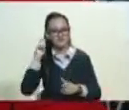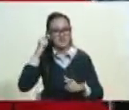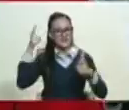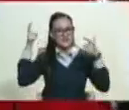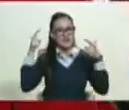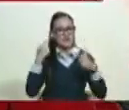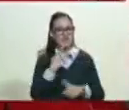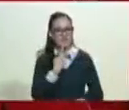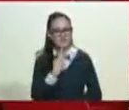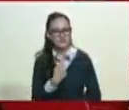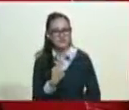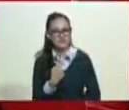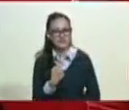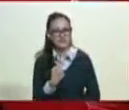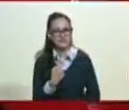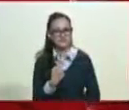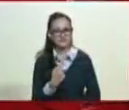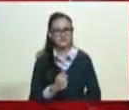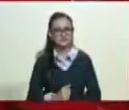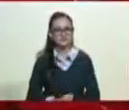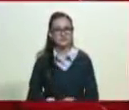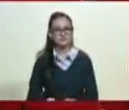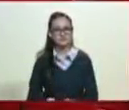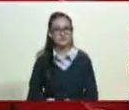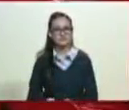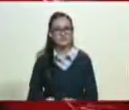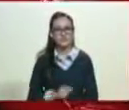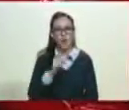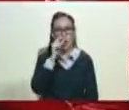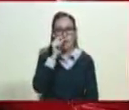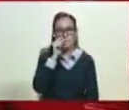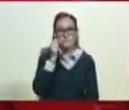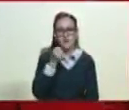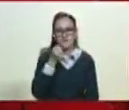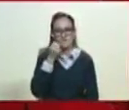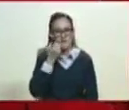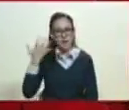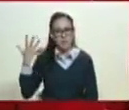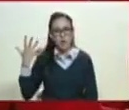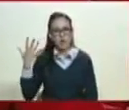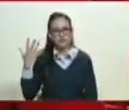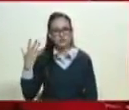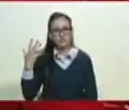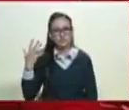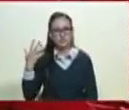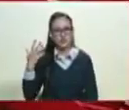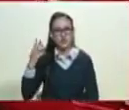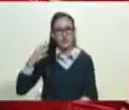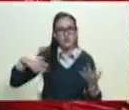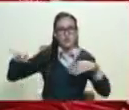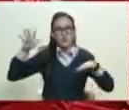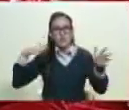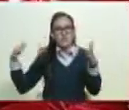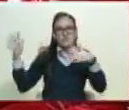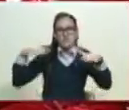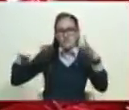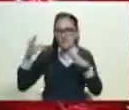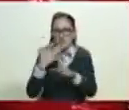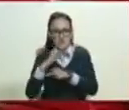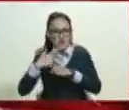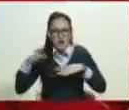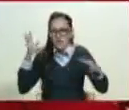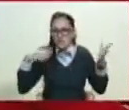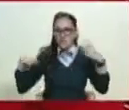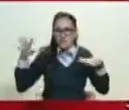comandante Hugo Chávez, citando a un dramaturgo inglés: sopla tempestad, sopla viento fuerte,